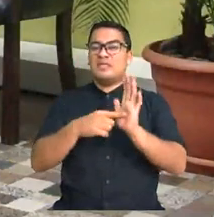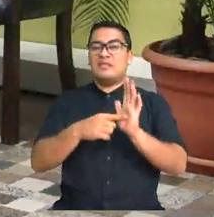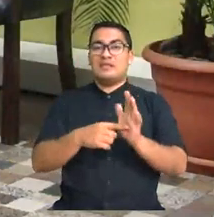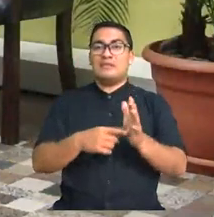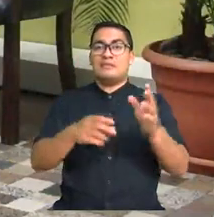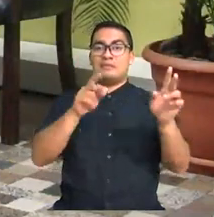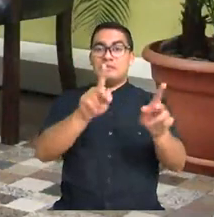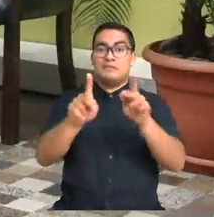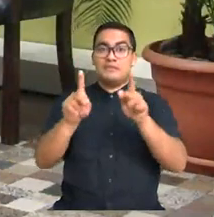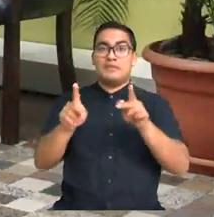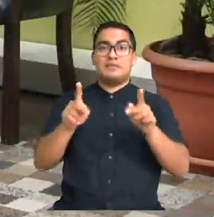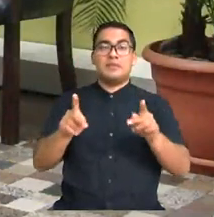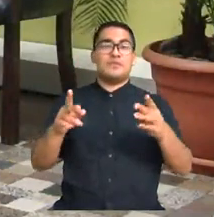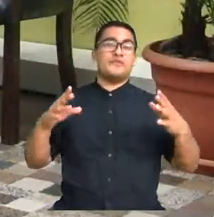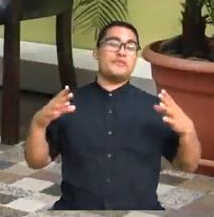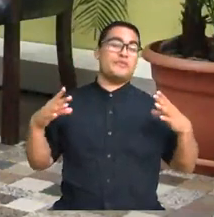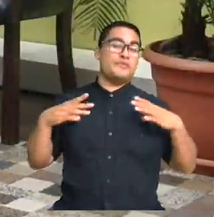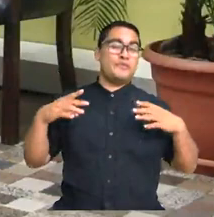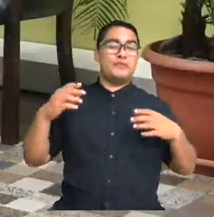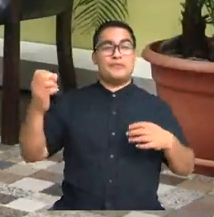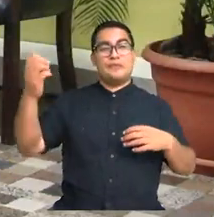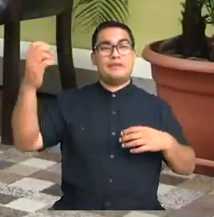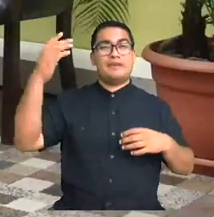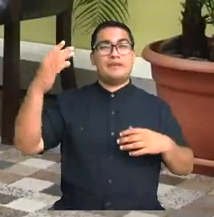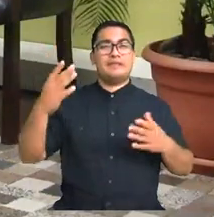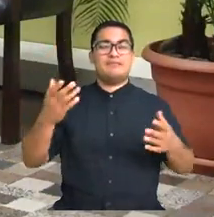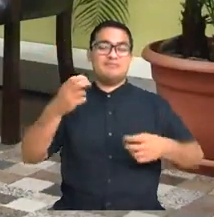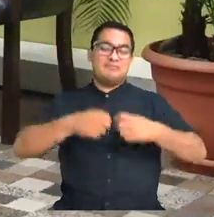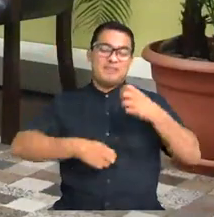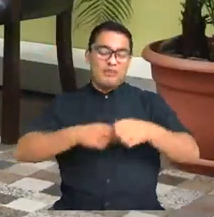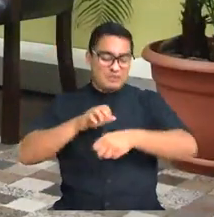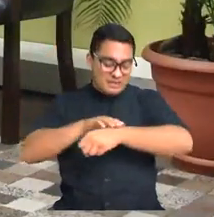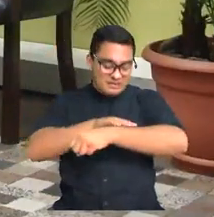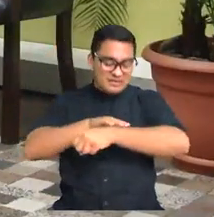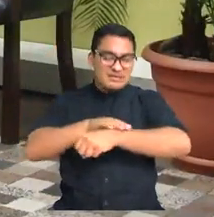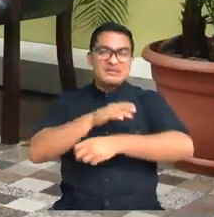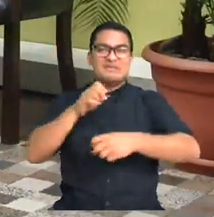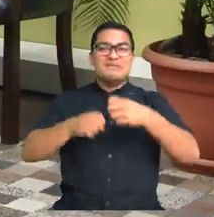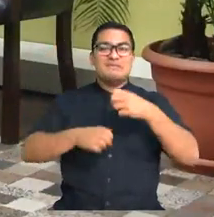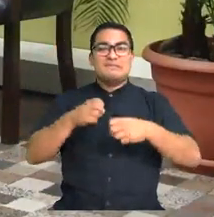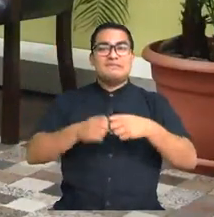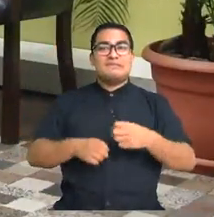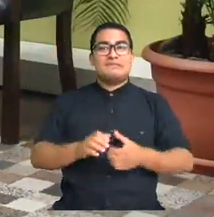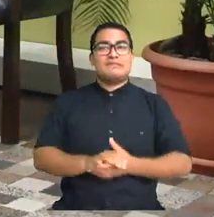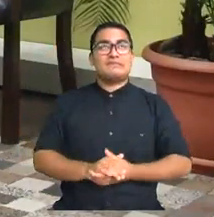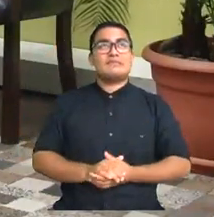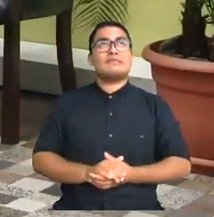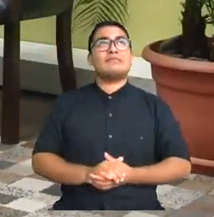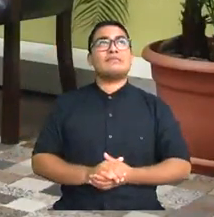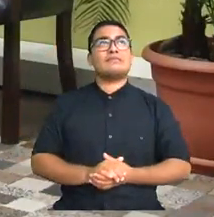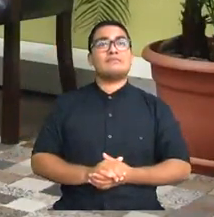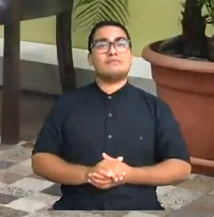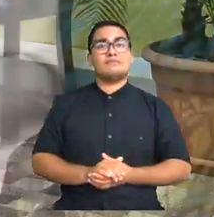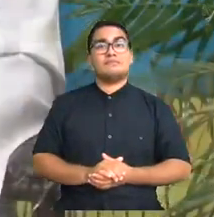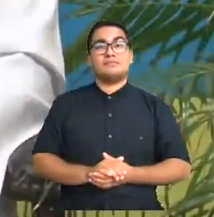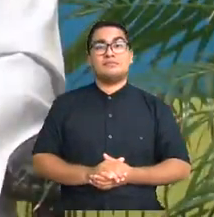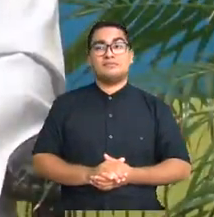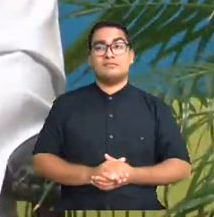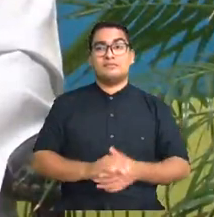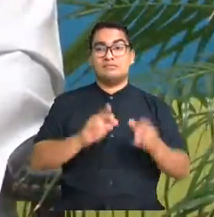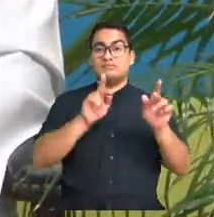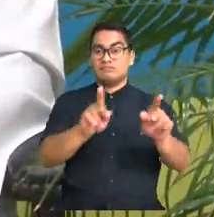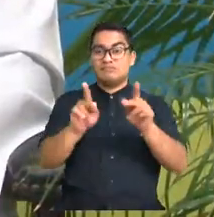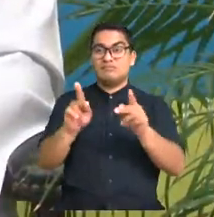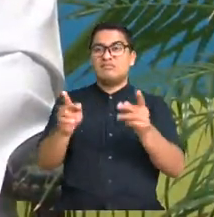los pacientes tras la vacación en la piel? ¿Qué problemas tienen o qué problemas de pigmentación llegan más al centro? La mayoría de los pacientes